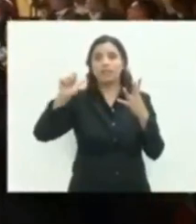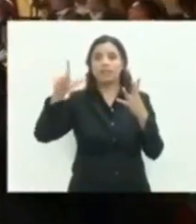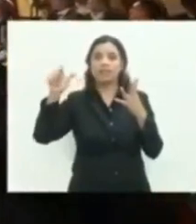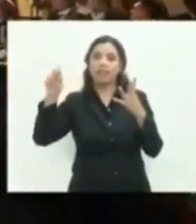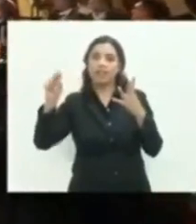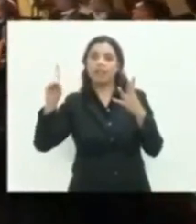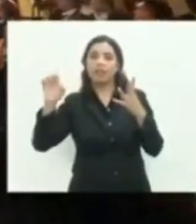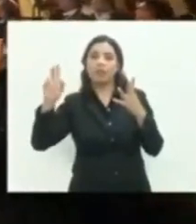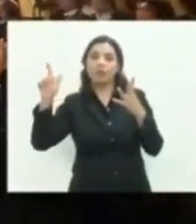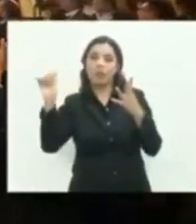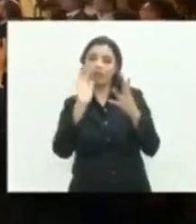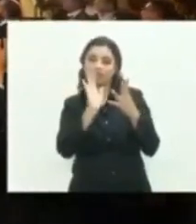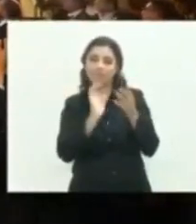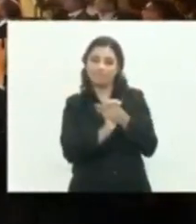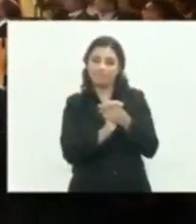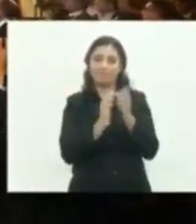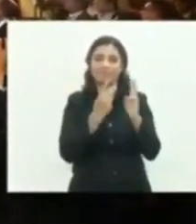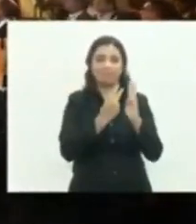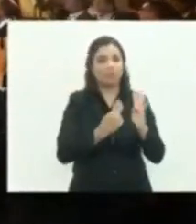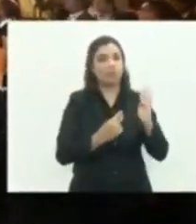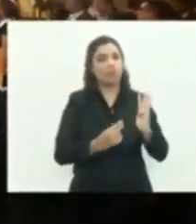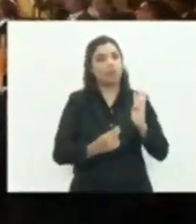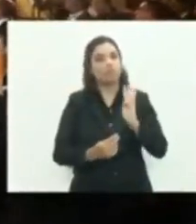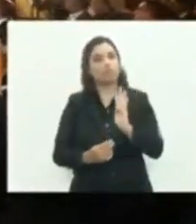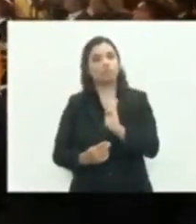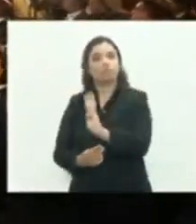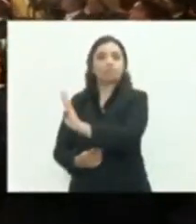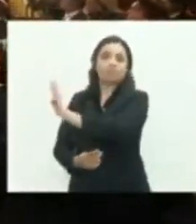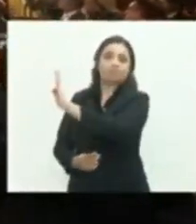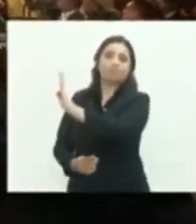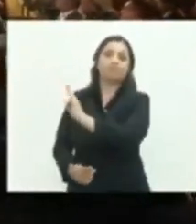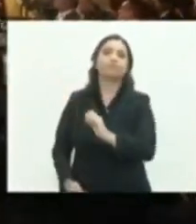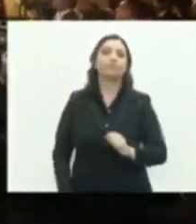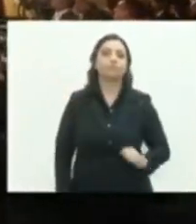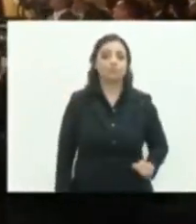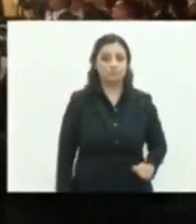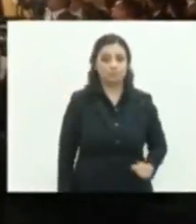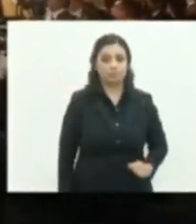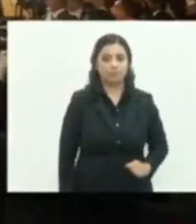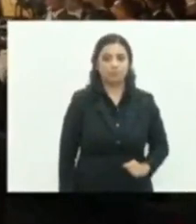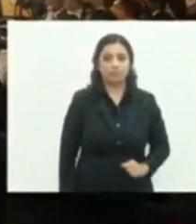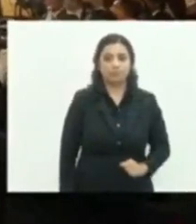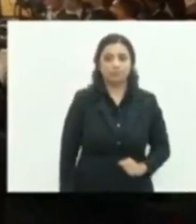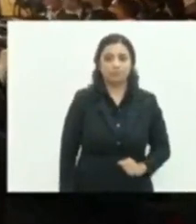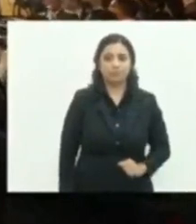Ulloa. Vuela militar, atención, ¡fir!